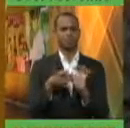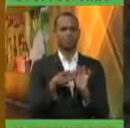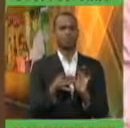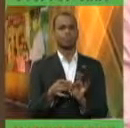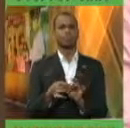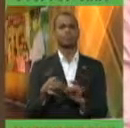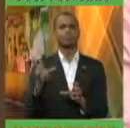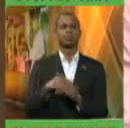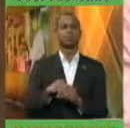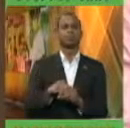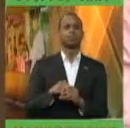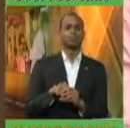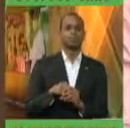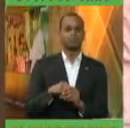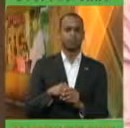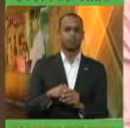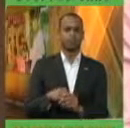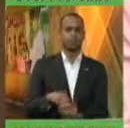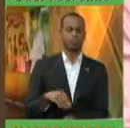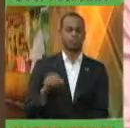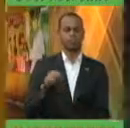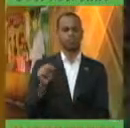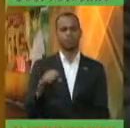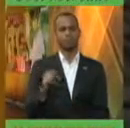me imagino que